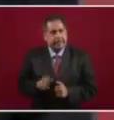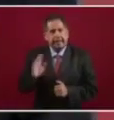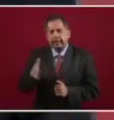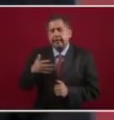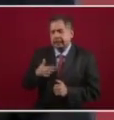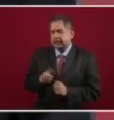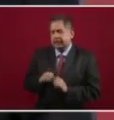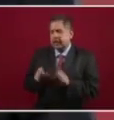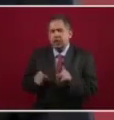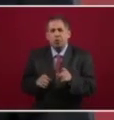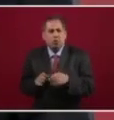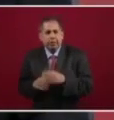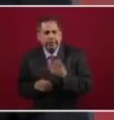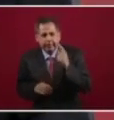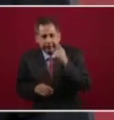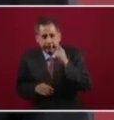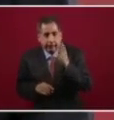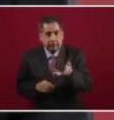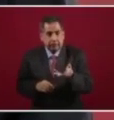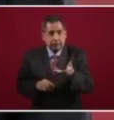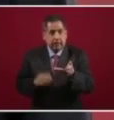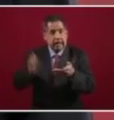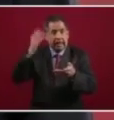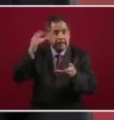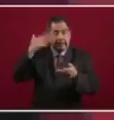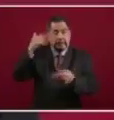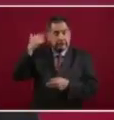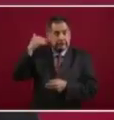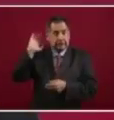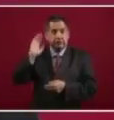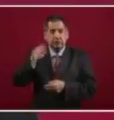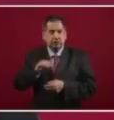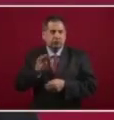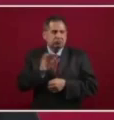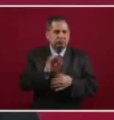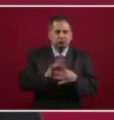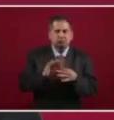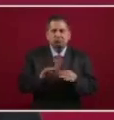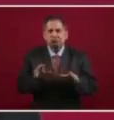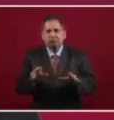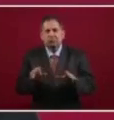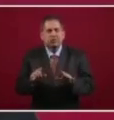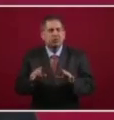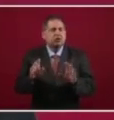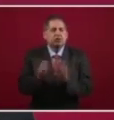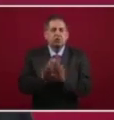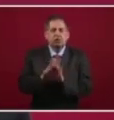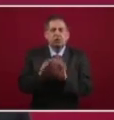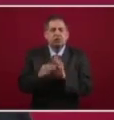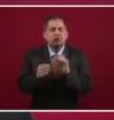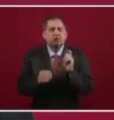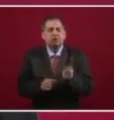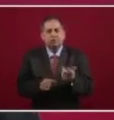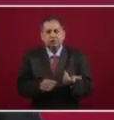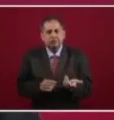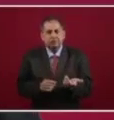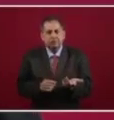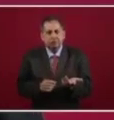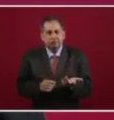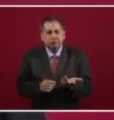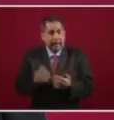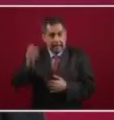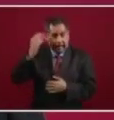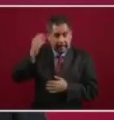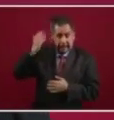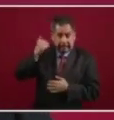porque se alentó mucho una forma de